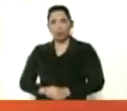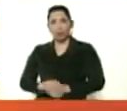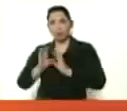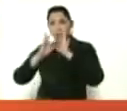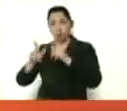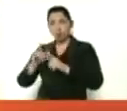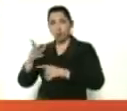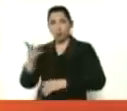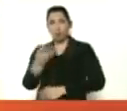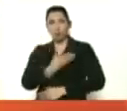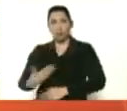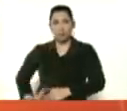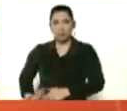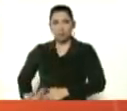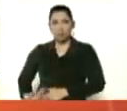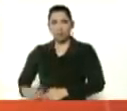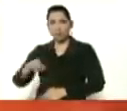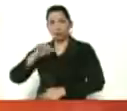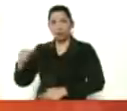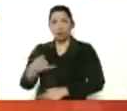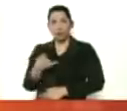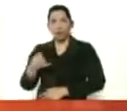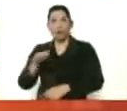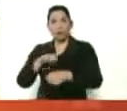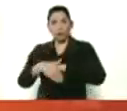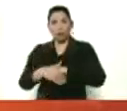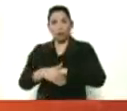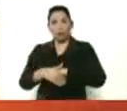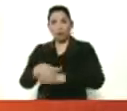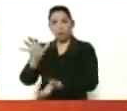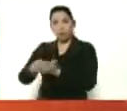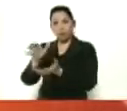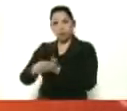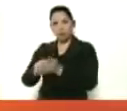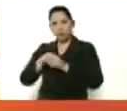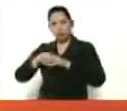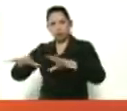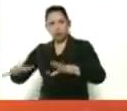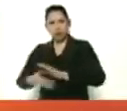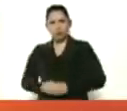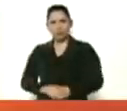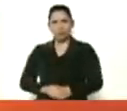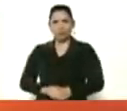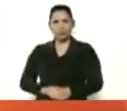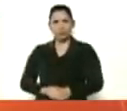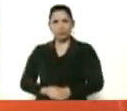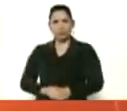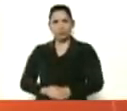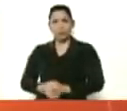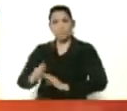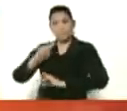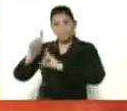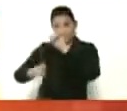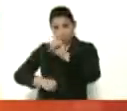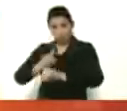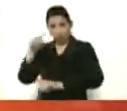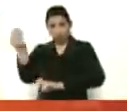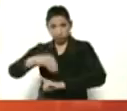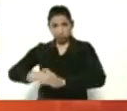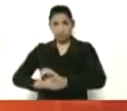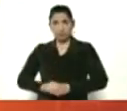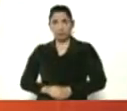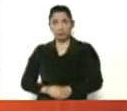Rodríguez el tema del foco de Nueva Esparta. Uh-huh. Y le... Correcto. Le preguntaba además